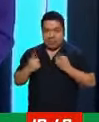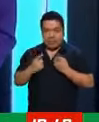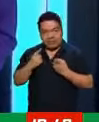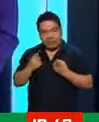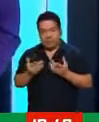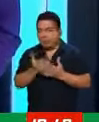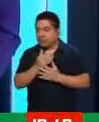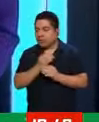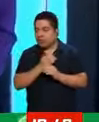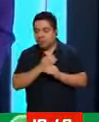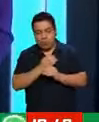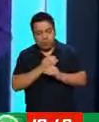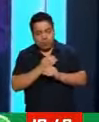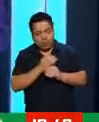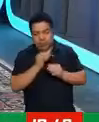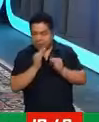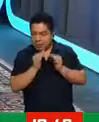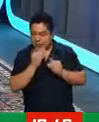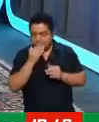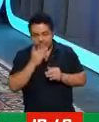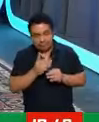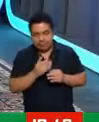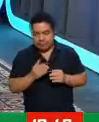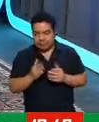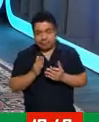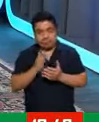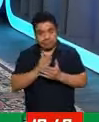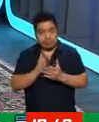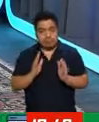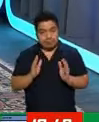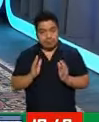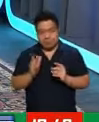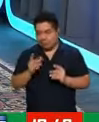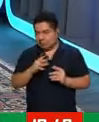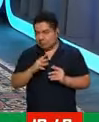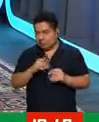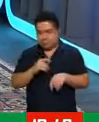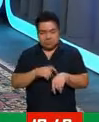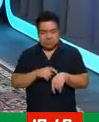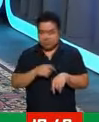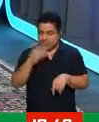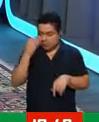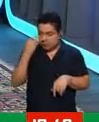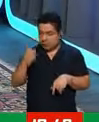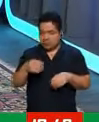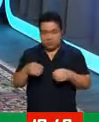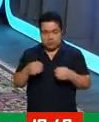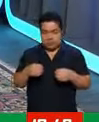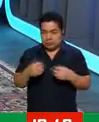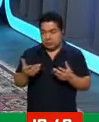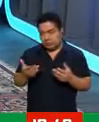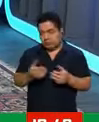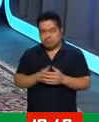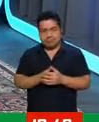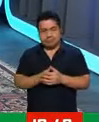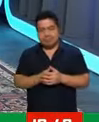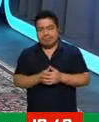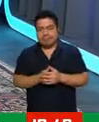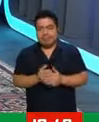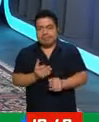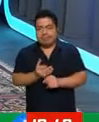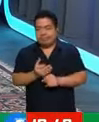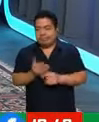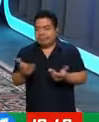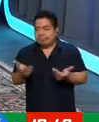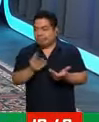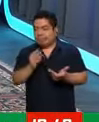clase. Un cafecito, una cenita. Hay que ir, señora, hay que ir. Digo, nada más usted tiene tiempo porque es más, está más ocupada que un teléfono público. Pues bueno, ¿yo qué hago con